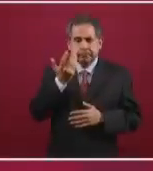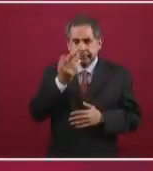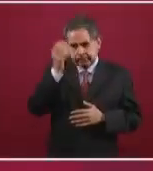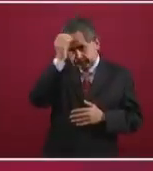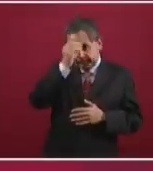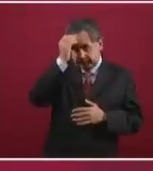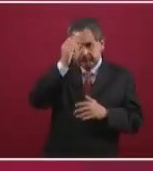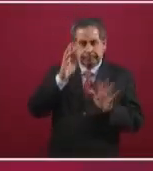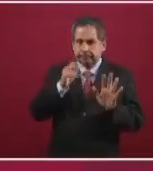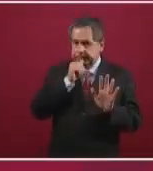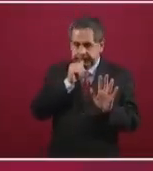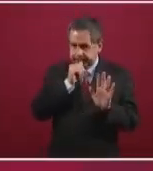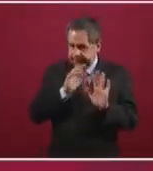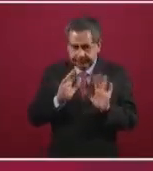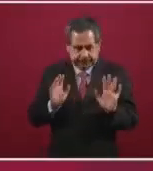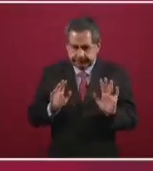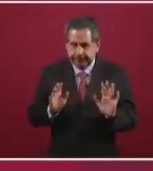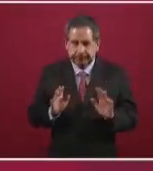opinar.